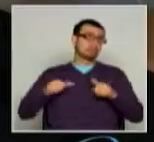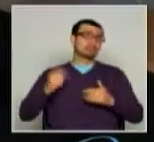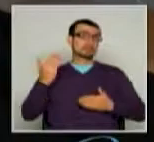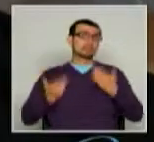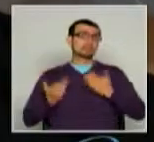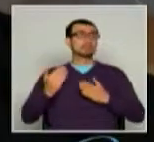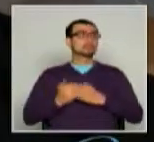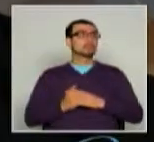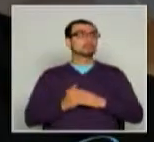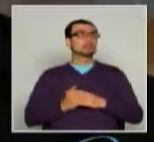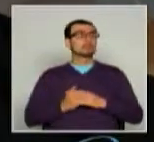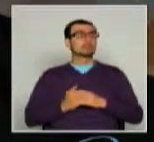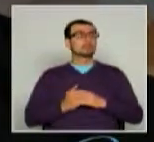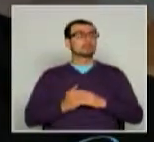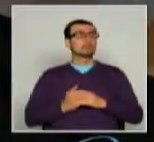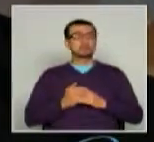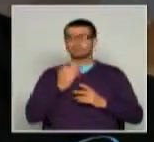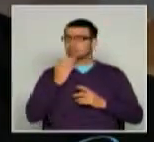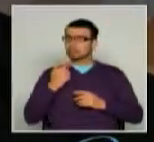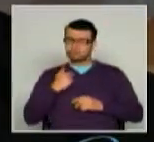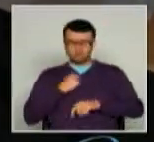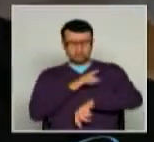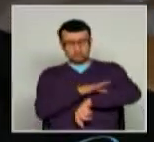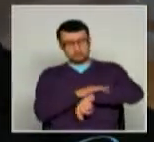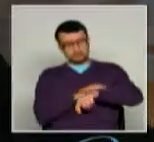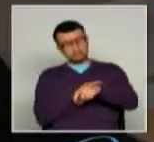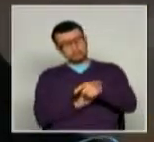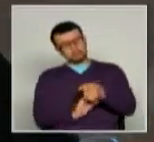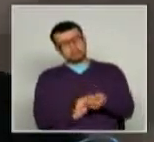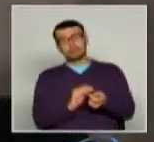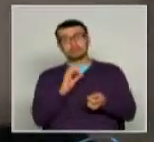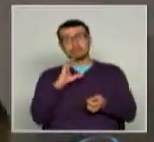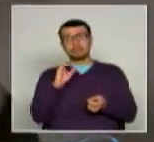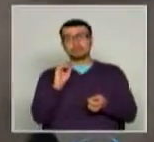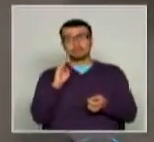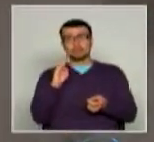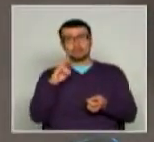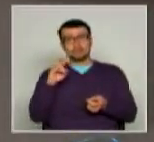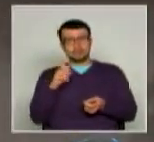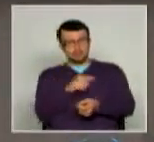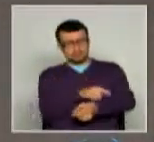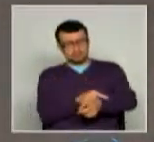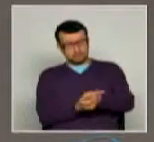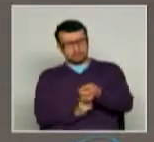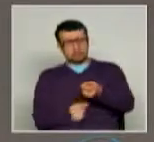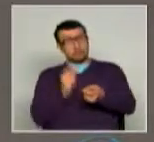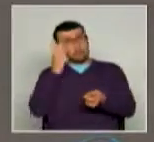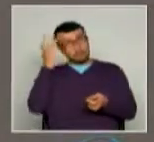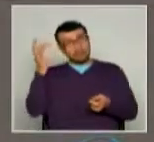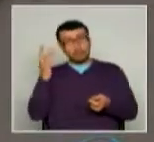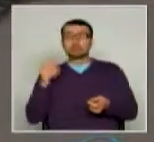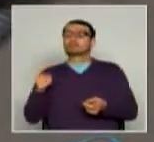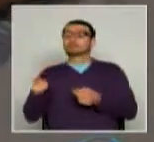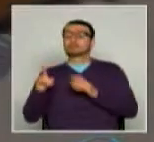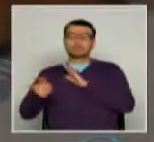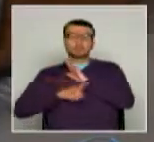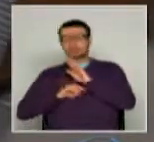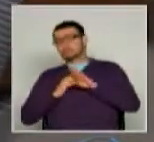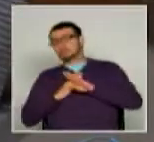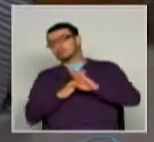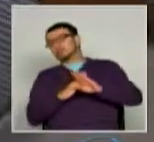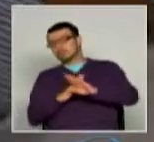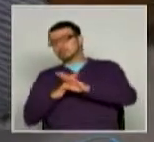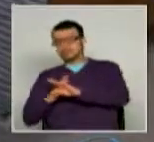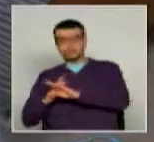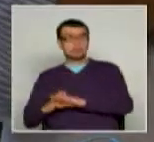yo utilizo estas pulseras de cobre? Y la utilizamos acá todos los médicos, porque tiene un efecto positivo el cobre en